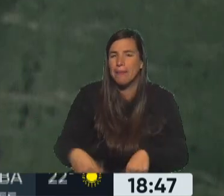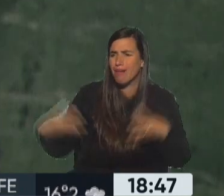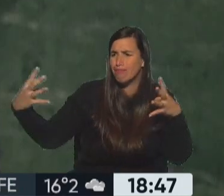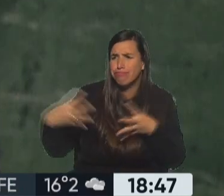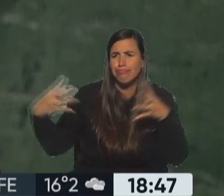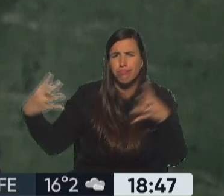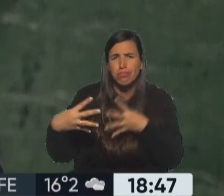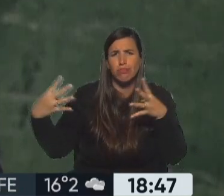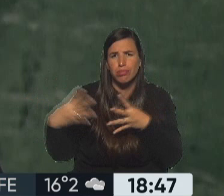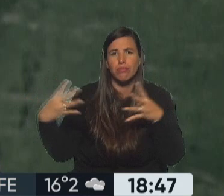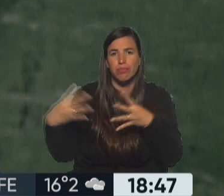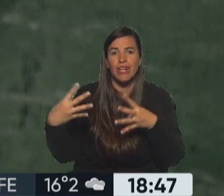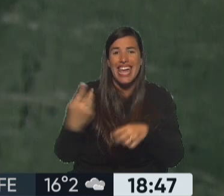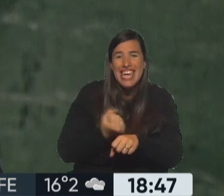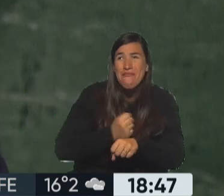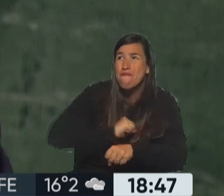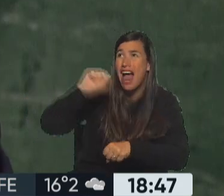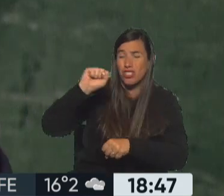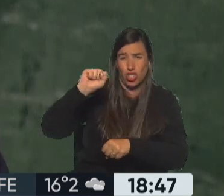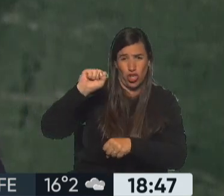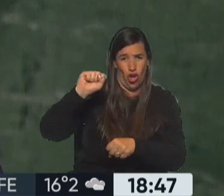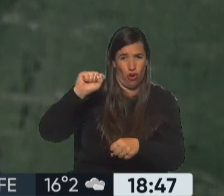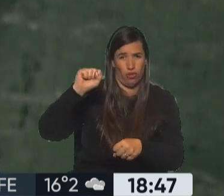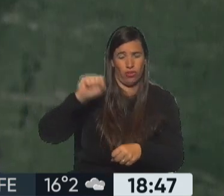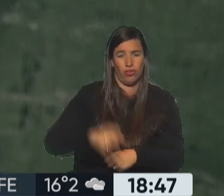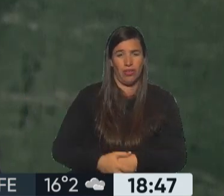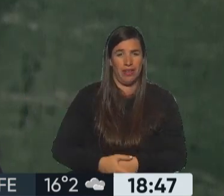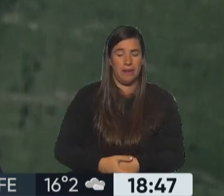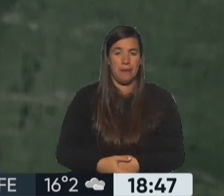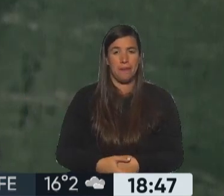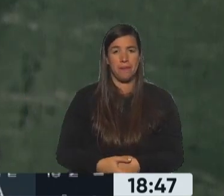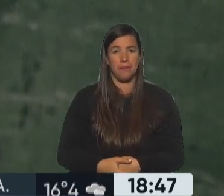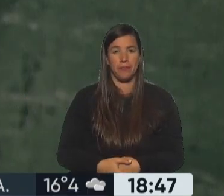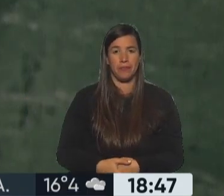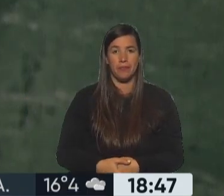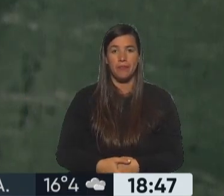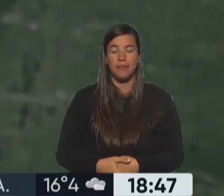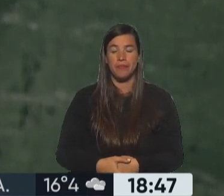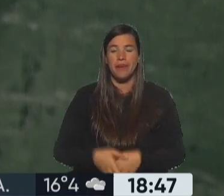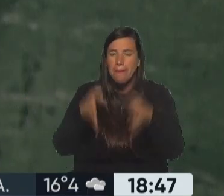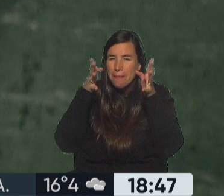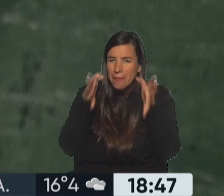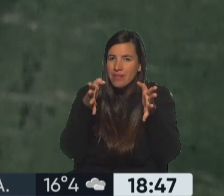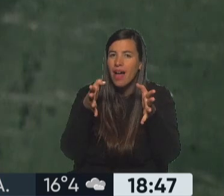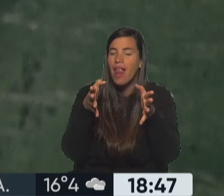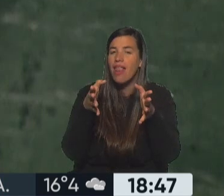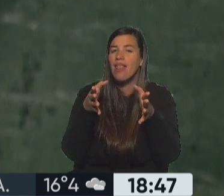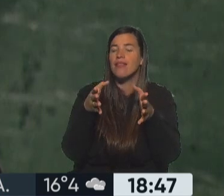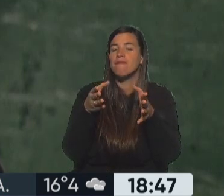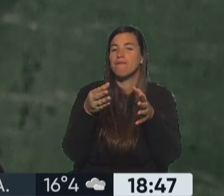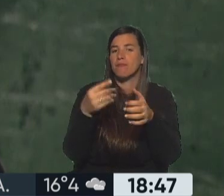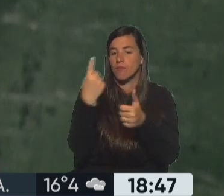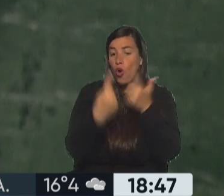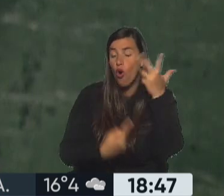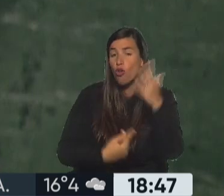niveles históricos de inflación a escala planetaria, con especial impacto en el precio de los alimentos y